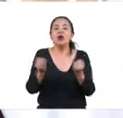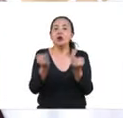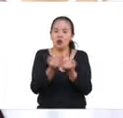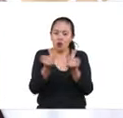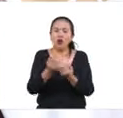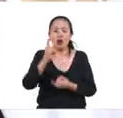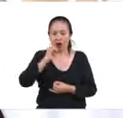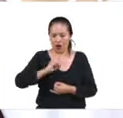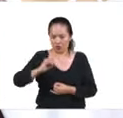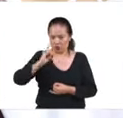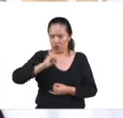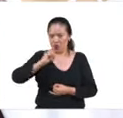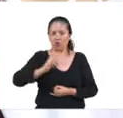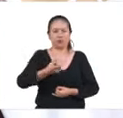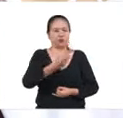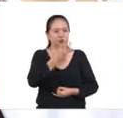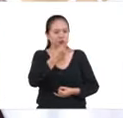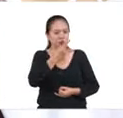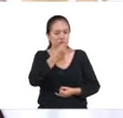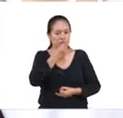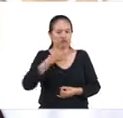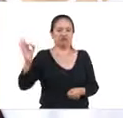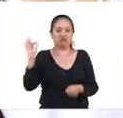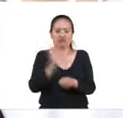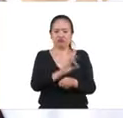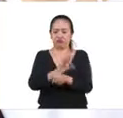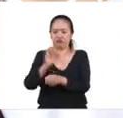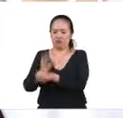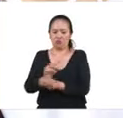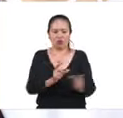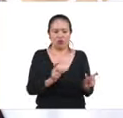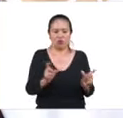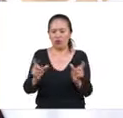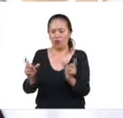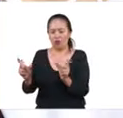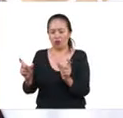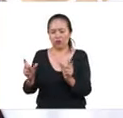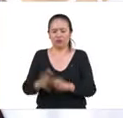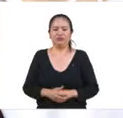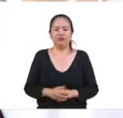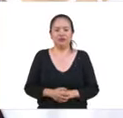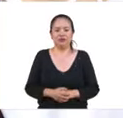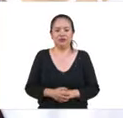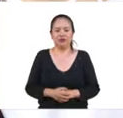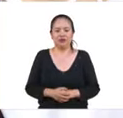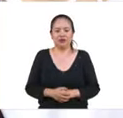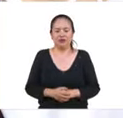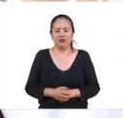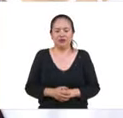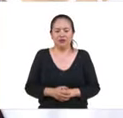de las mujeres policías, de las Ateneas y todas las mujeres policías. A mí